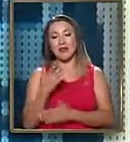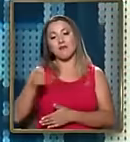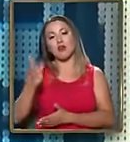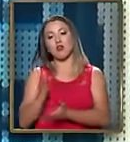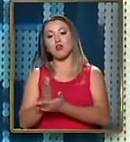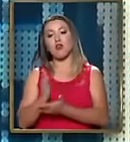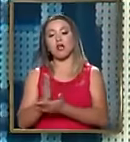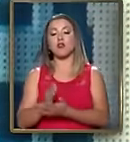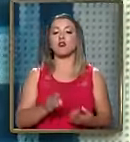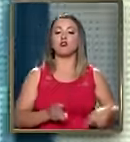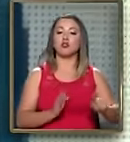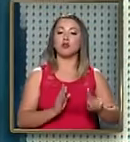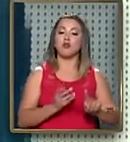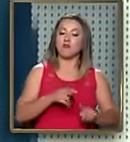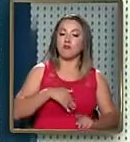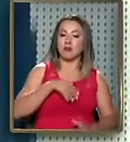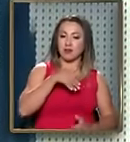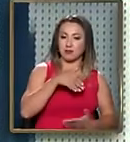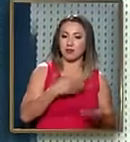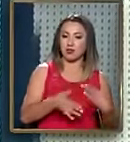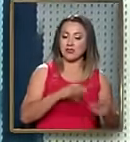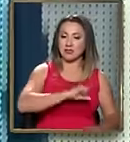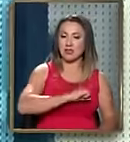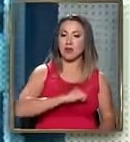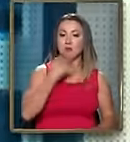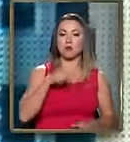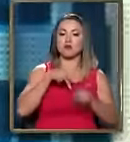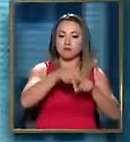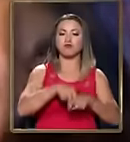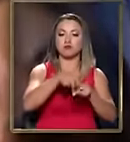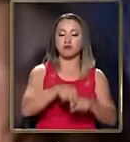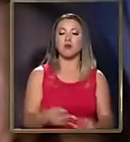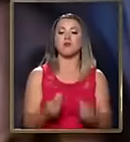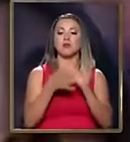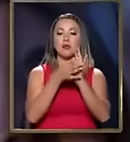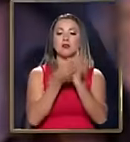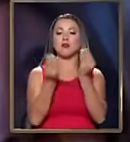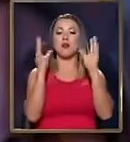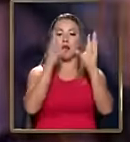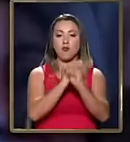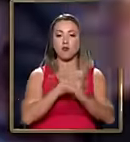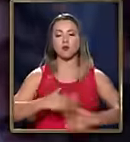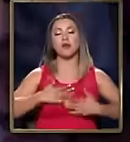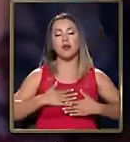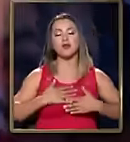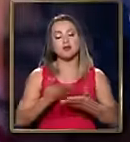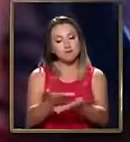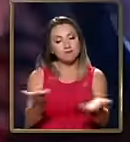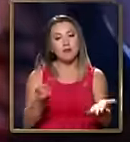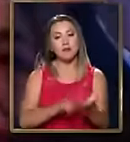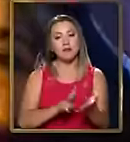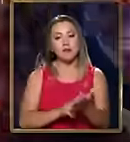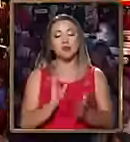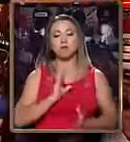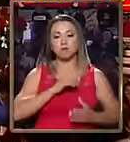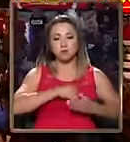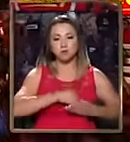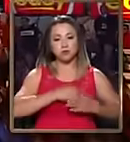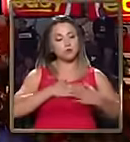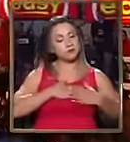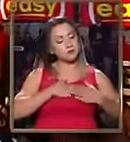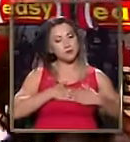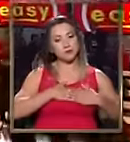tarde el buen iba a Santiago porque corría en el hipódromo. Muchas gracias, buenas noches, ha sido un placer, ¿verdad? Te lo llevo en el fondo